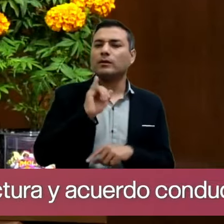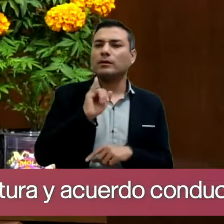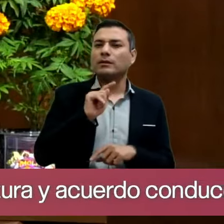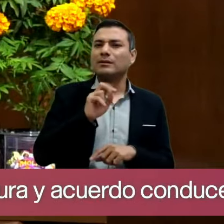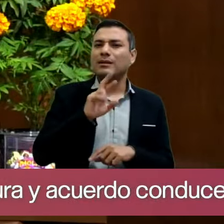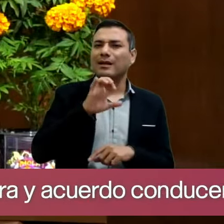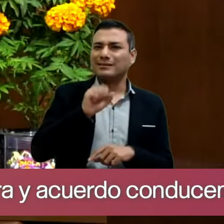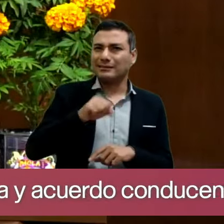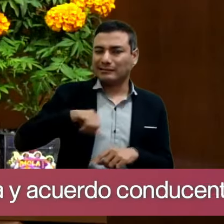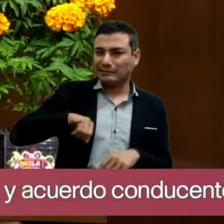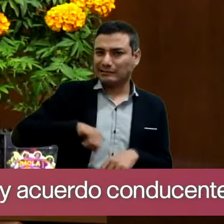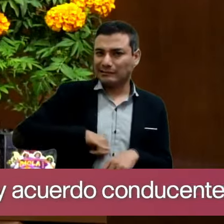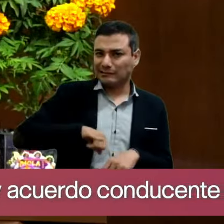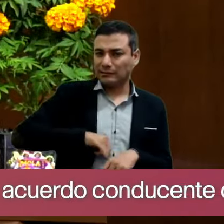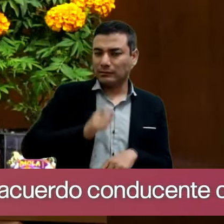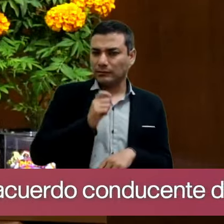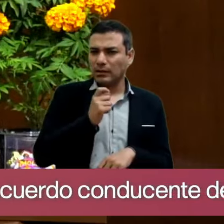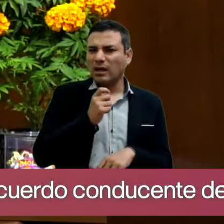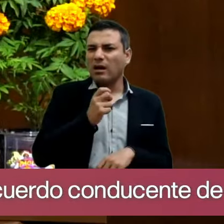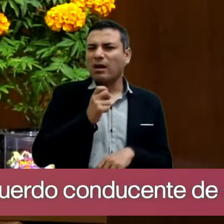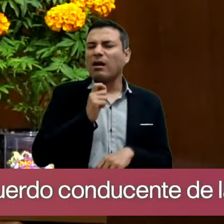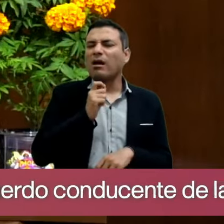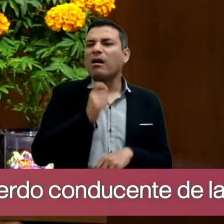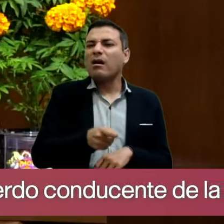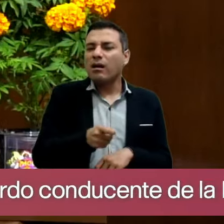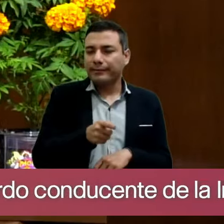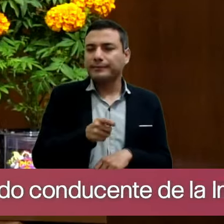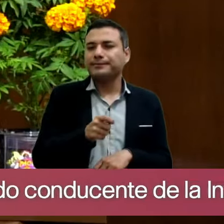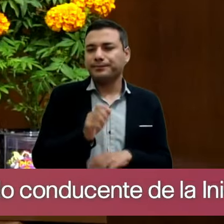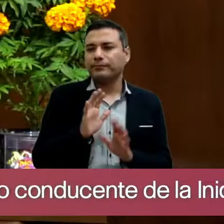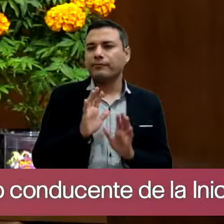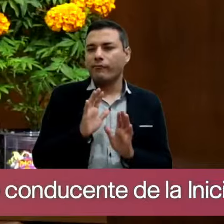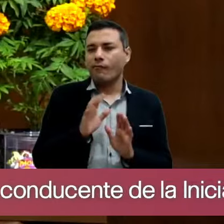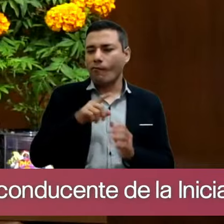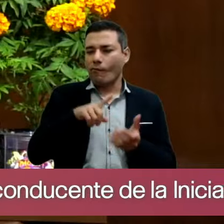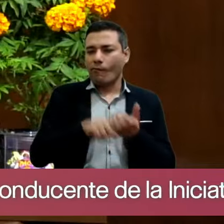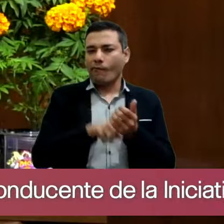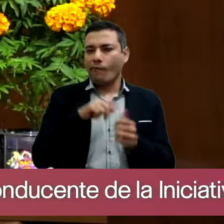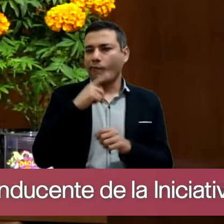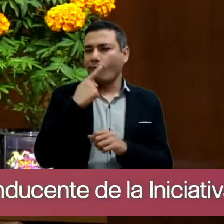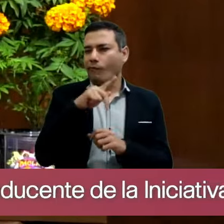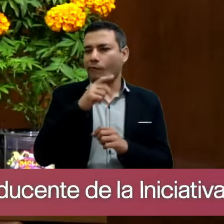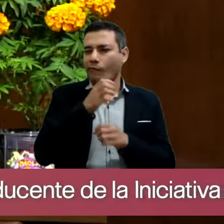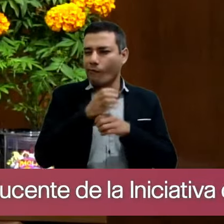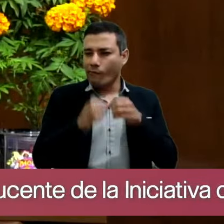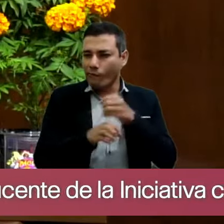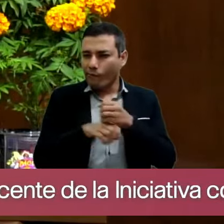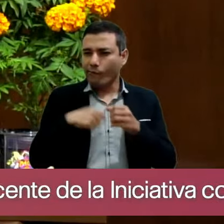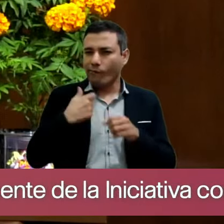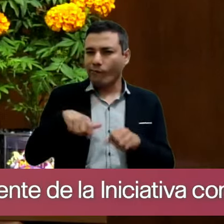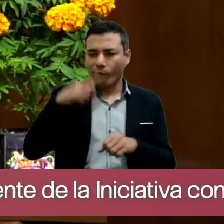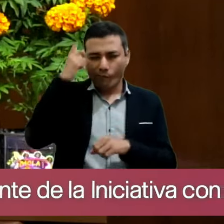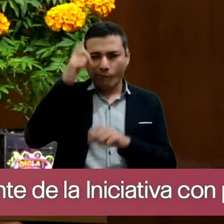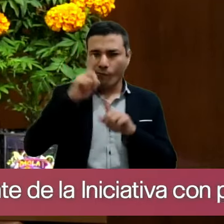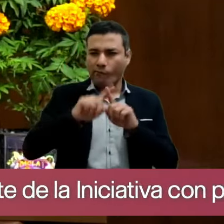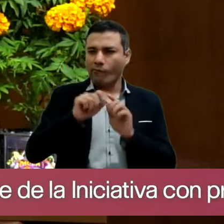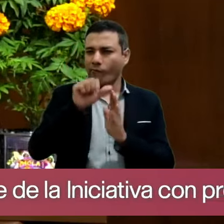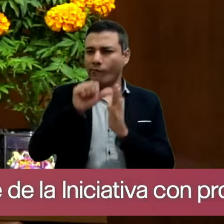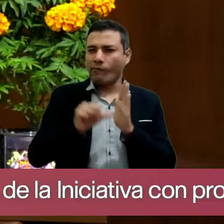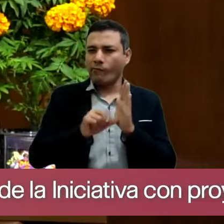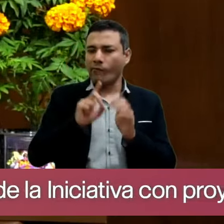se entrega con la declaración de situación patrimonial y en el artículo 35 de la Ley